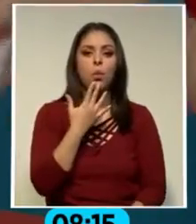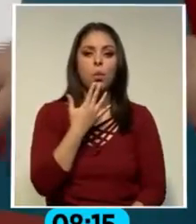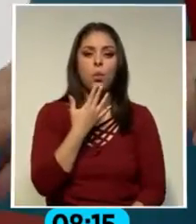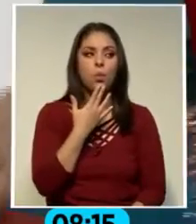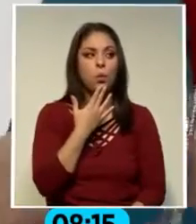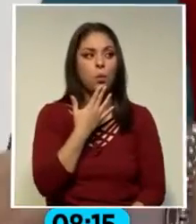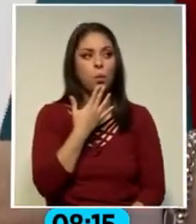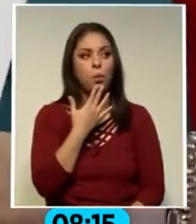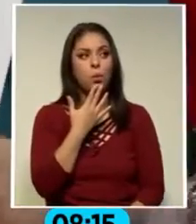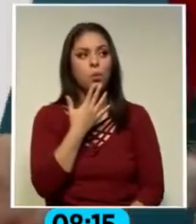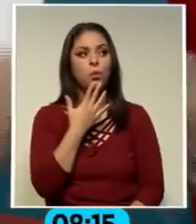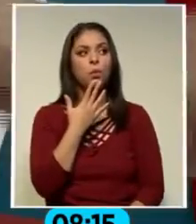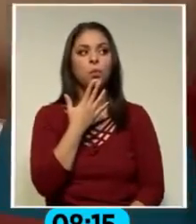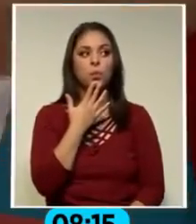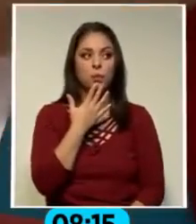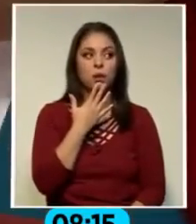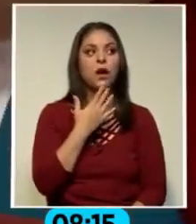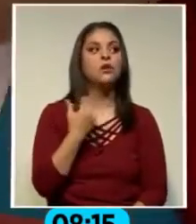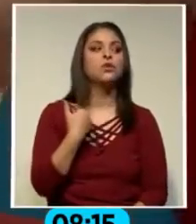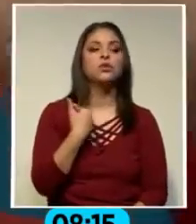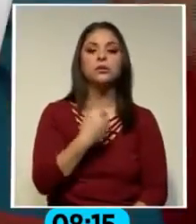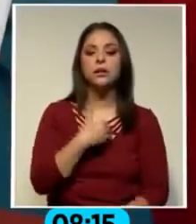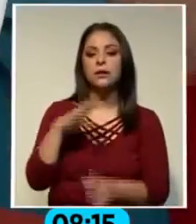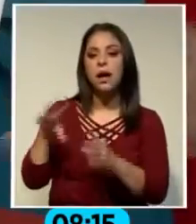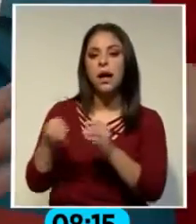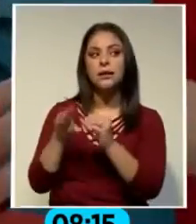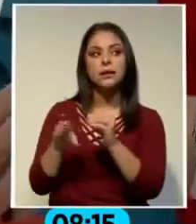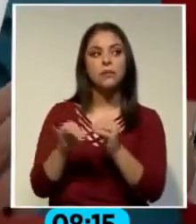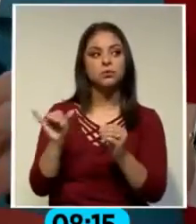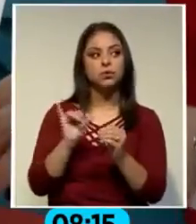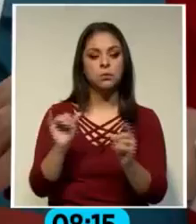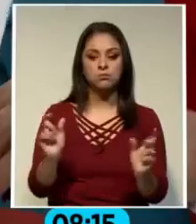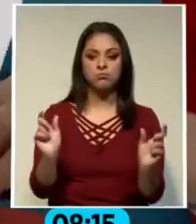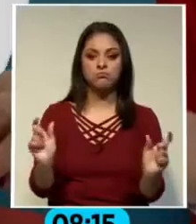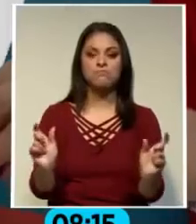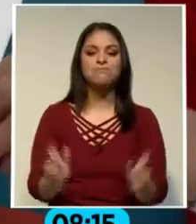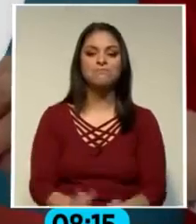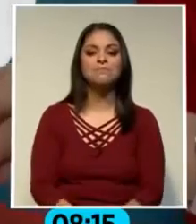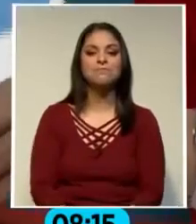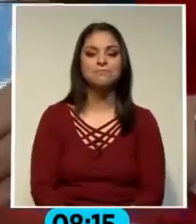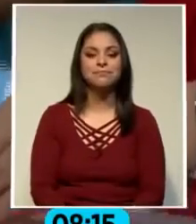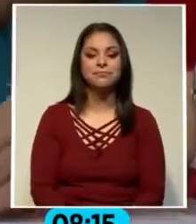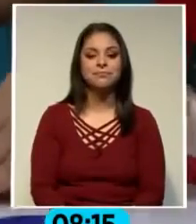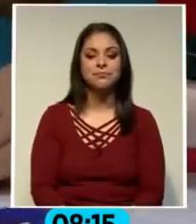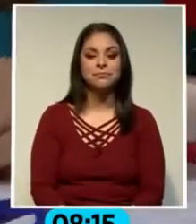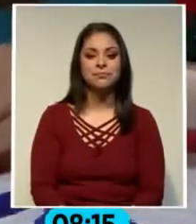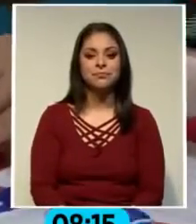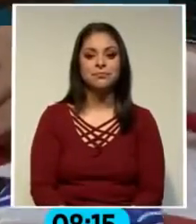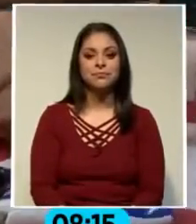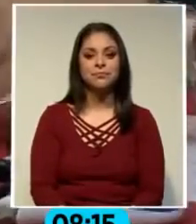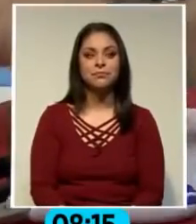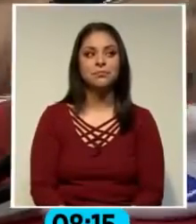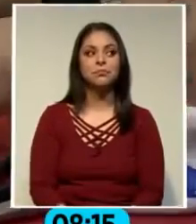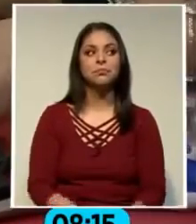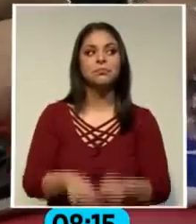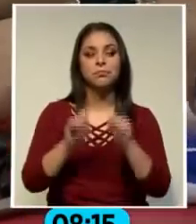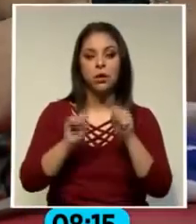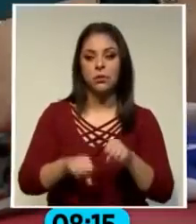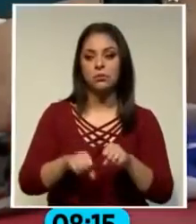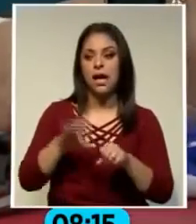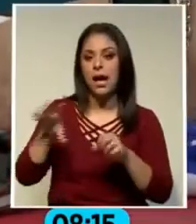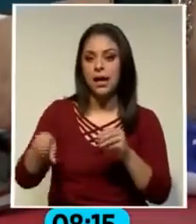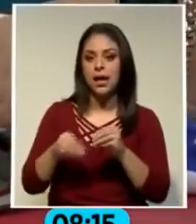¿verdad? Sí, demasiado colorido. Aquí le pusimos como una marquita. Ajá. Vamos a colocarle aquí una bola en aquella esquina,